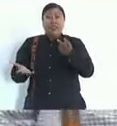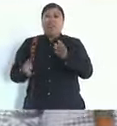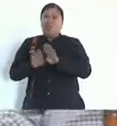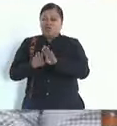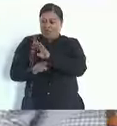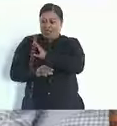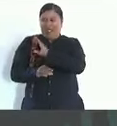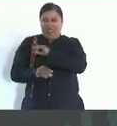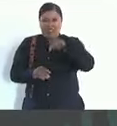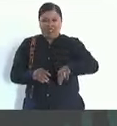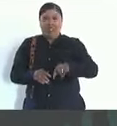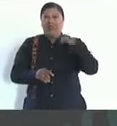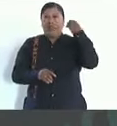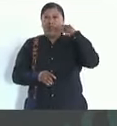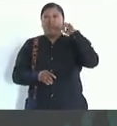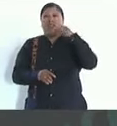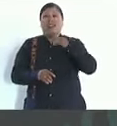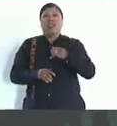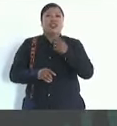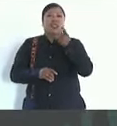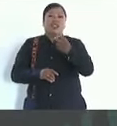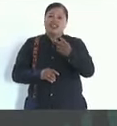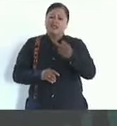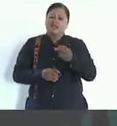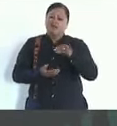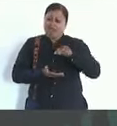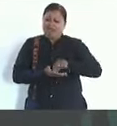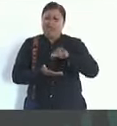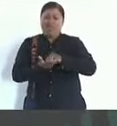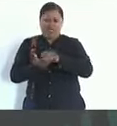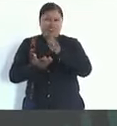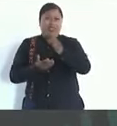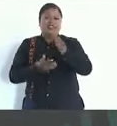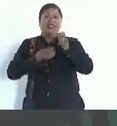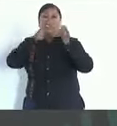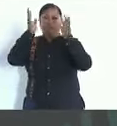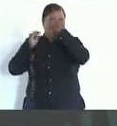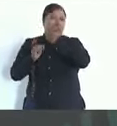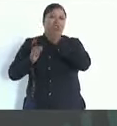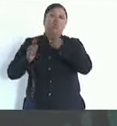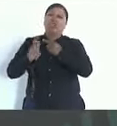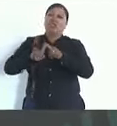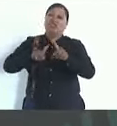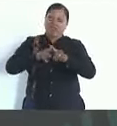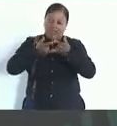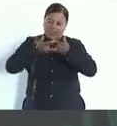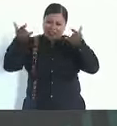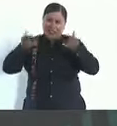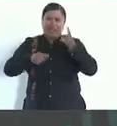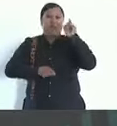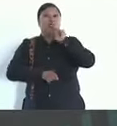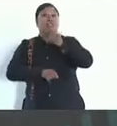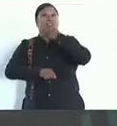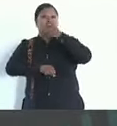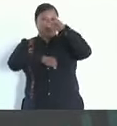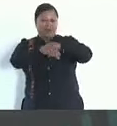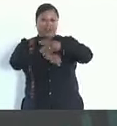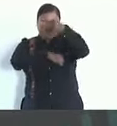de Oaxaca seguirá y tendrá nuevos y hermosos capítulos. Amigas y amigos de